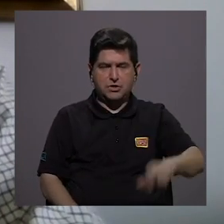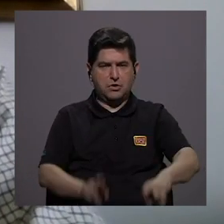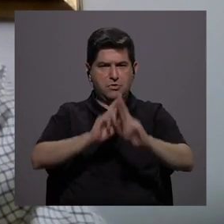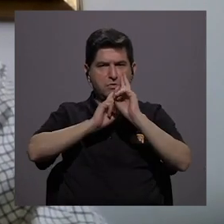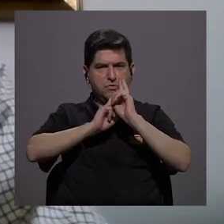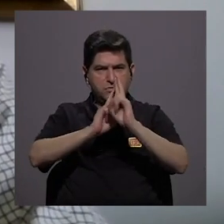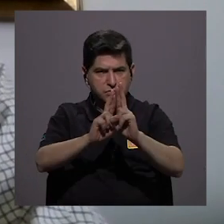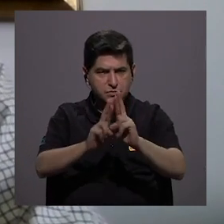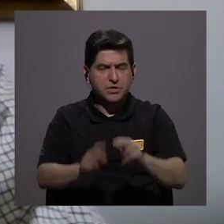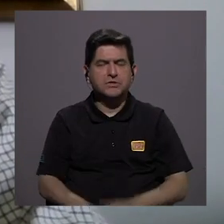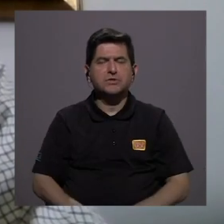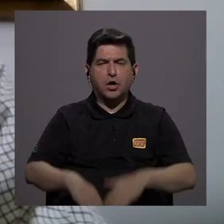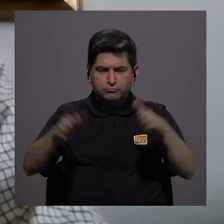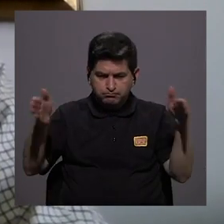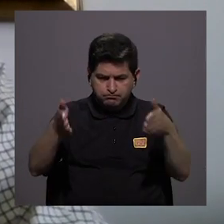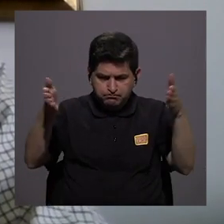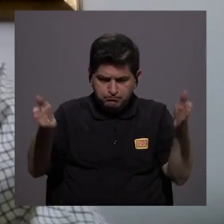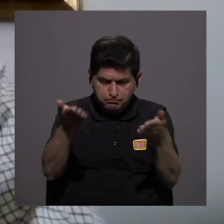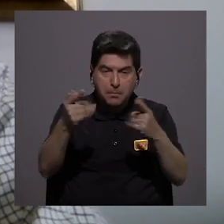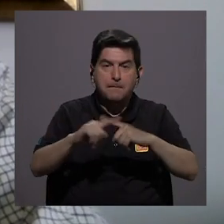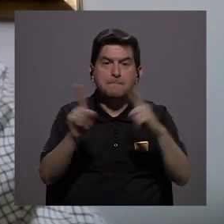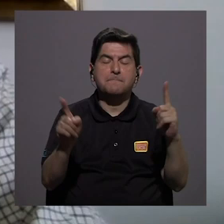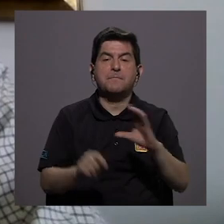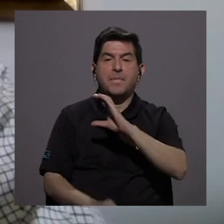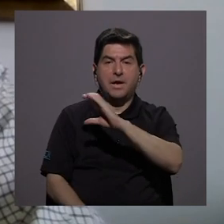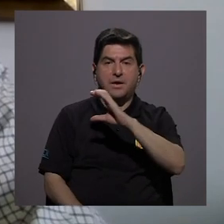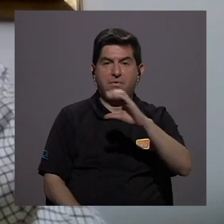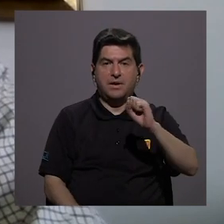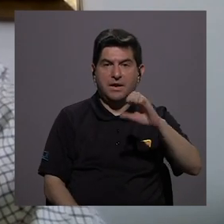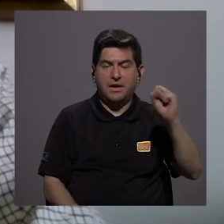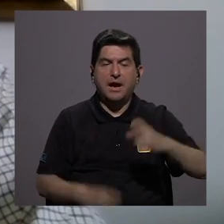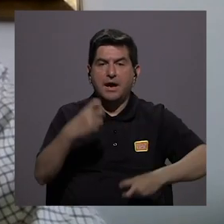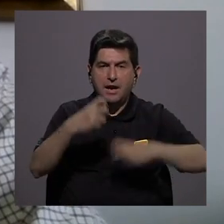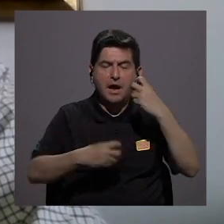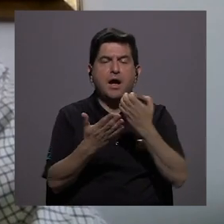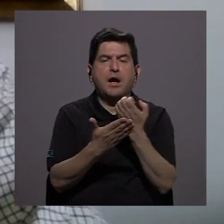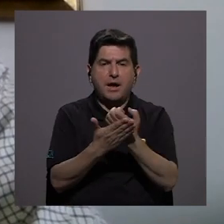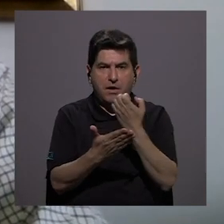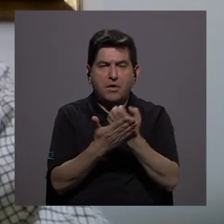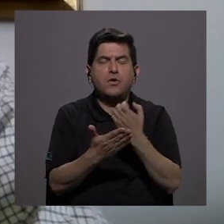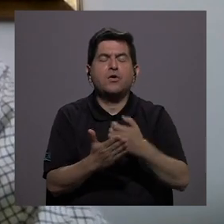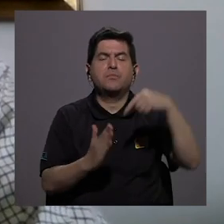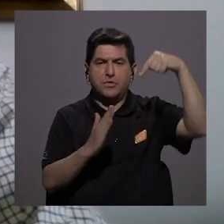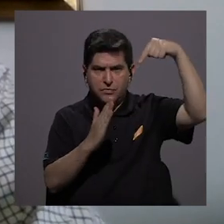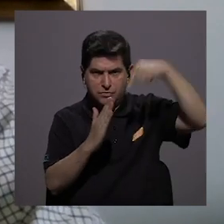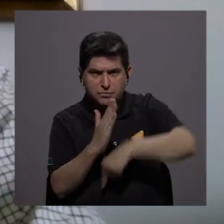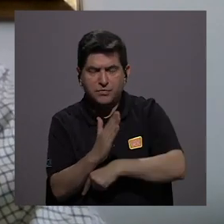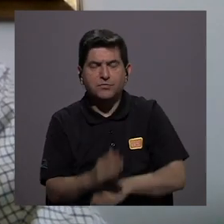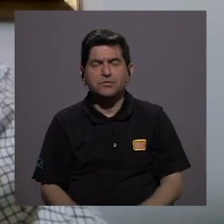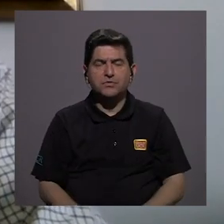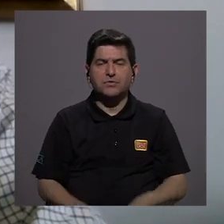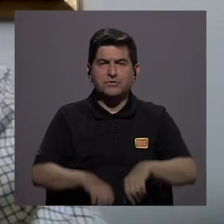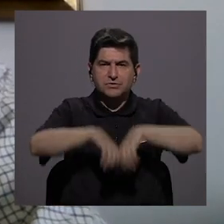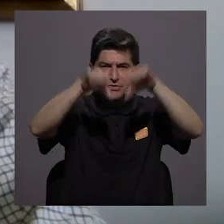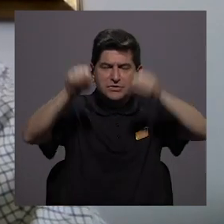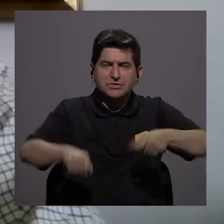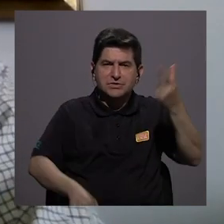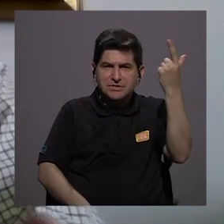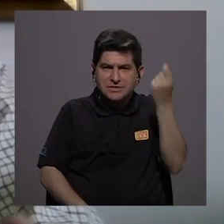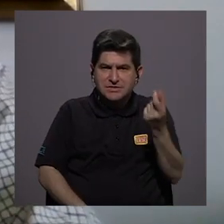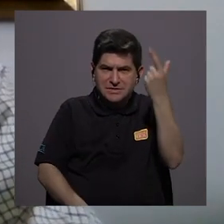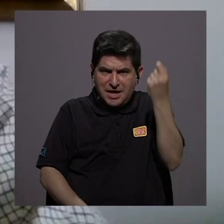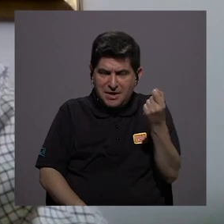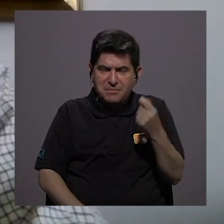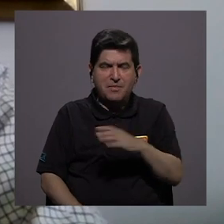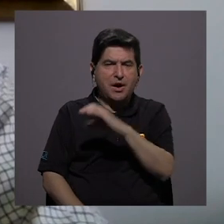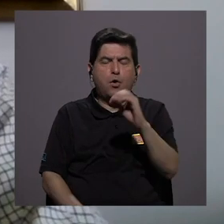muy, muy proactivamente, pero la Caja tiene problemas financieros serios, ¿no? Es decir, los sistemas de pensiones de la Caja tienen problemas, el sistema